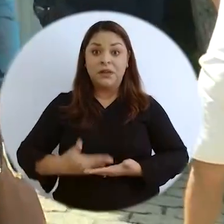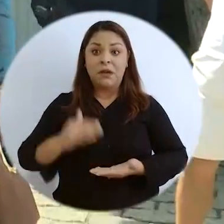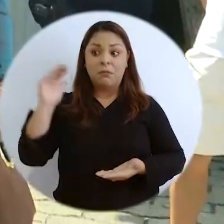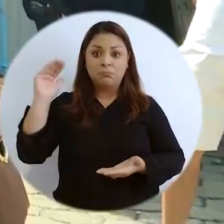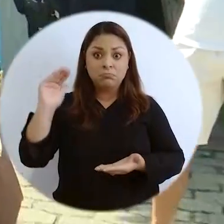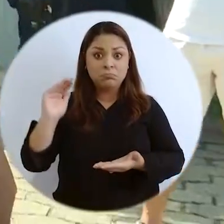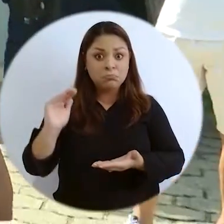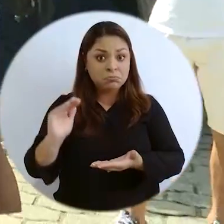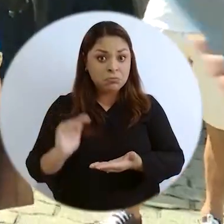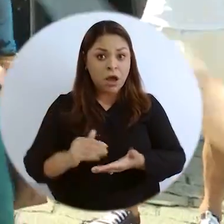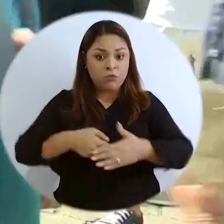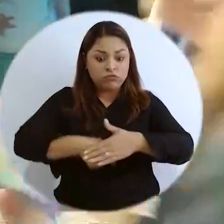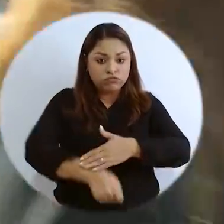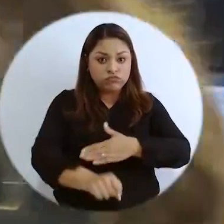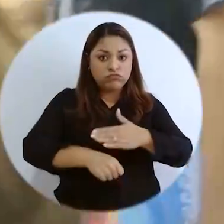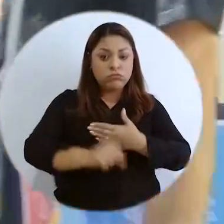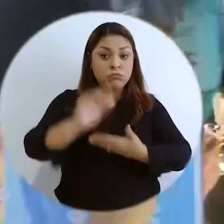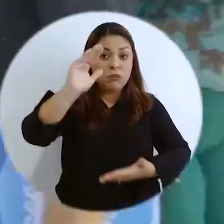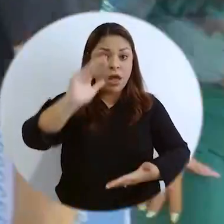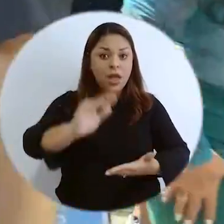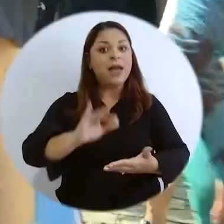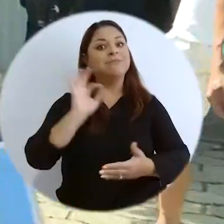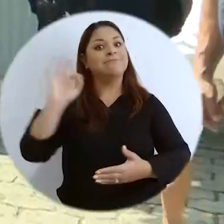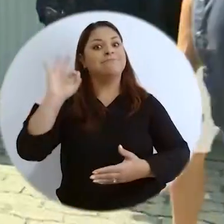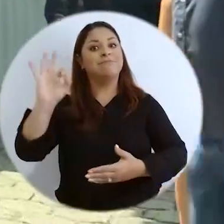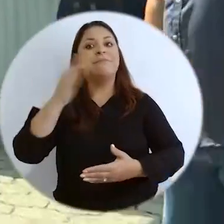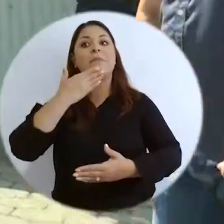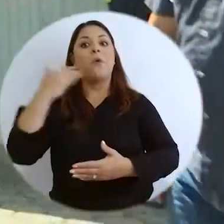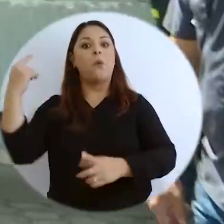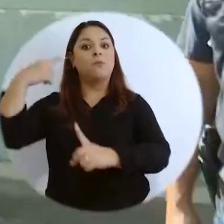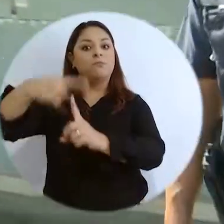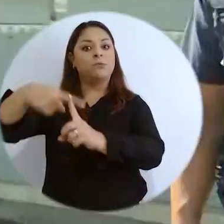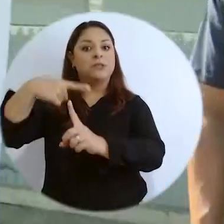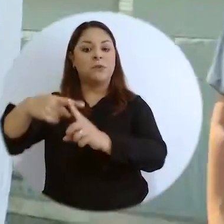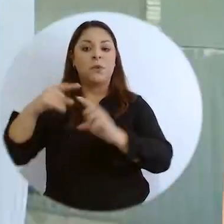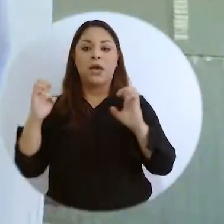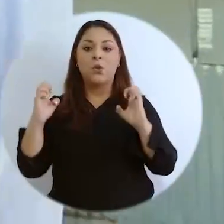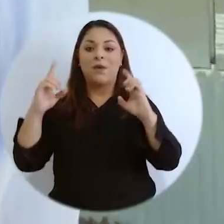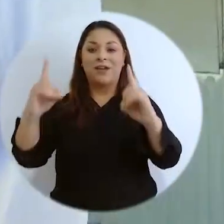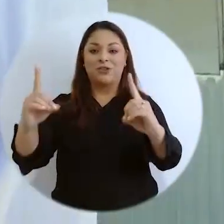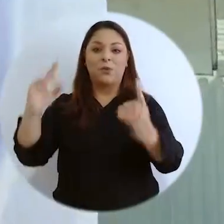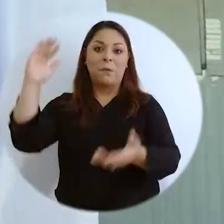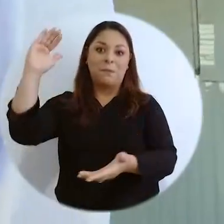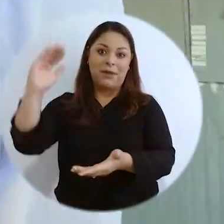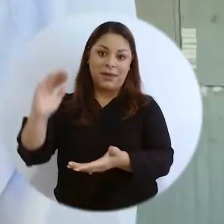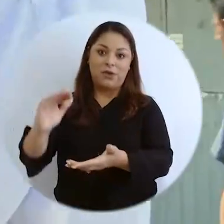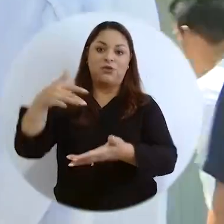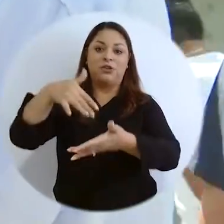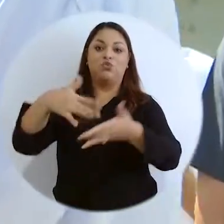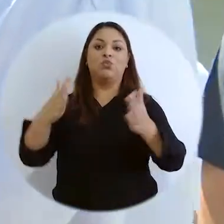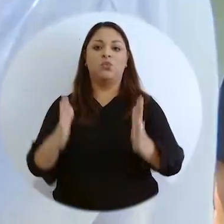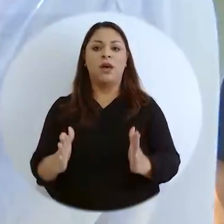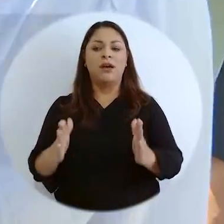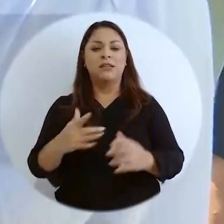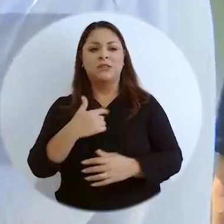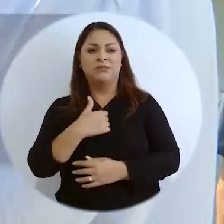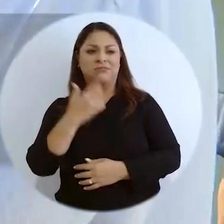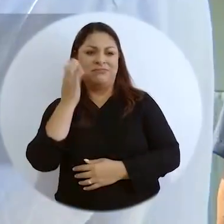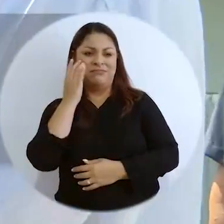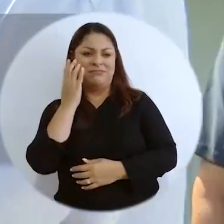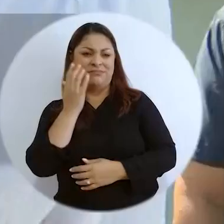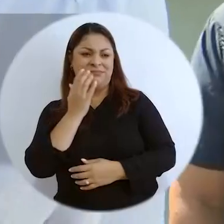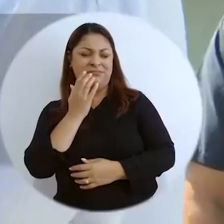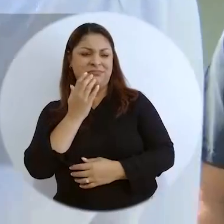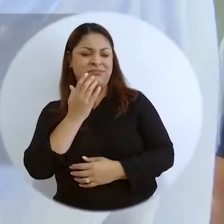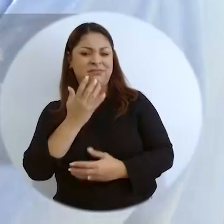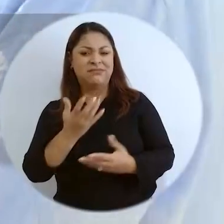impactar positivamente la educación. A la par de eso, tenemos a esta cantidad afuera de niños y de niñas, entonces pareciera,